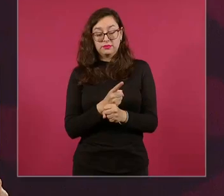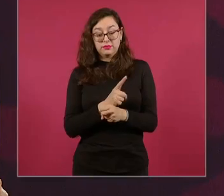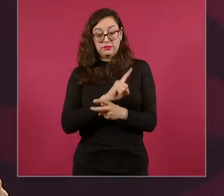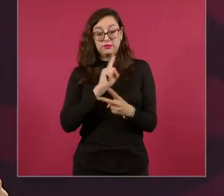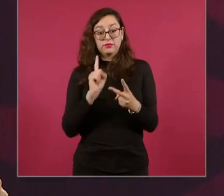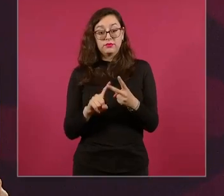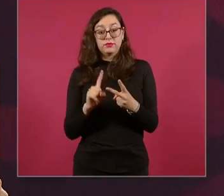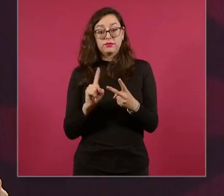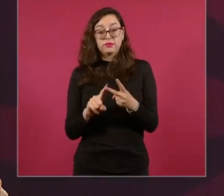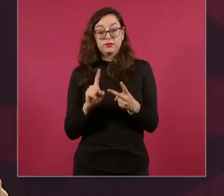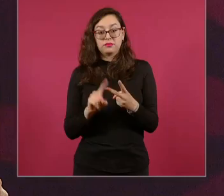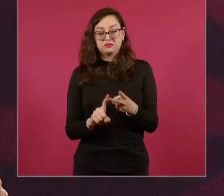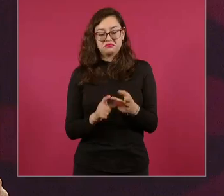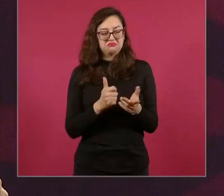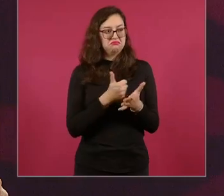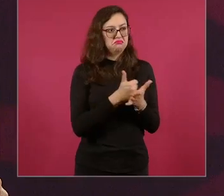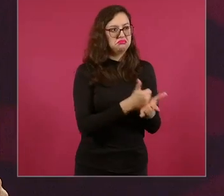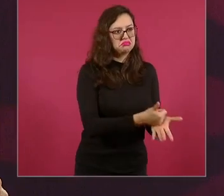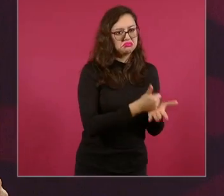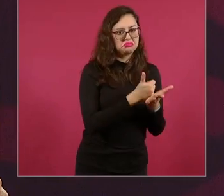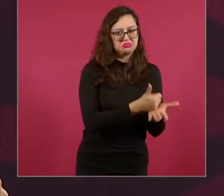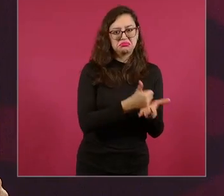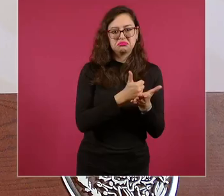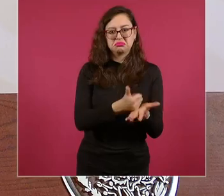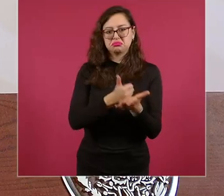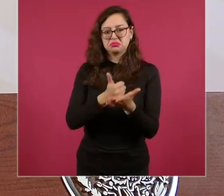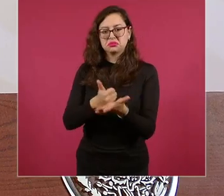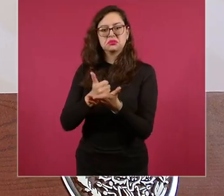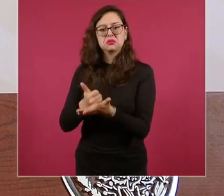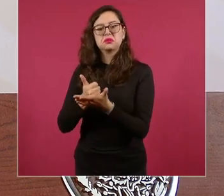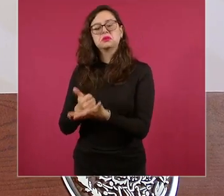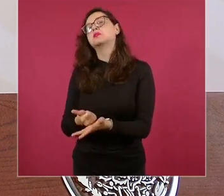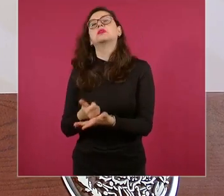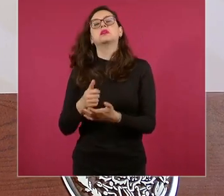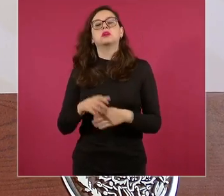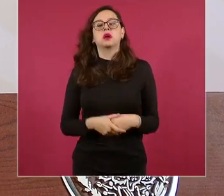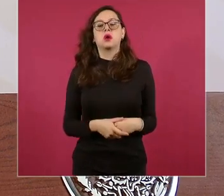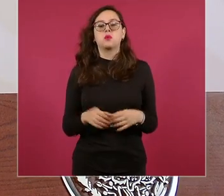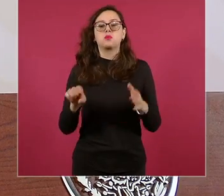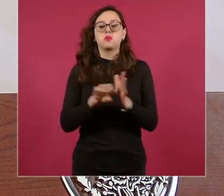que ayuda mucho por ejemplo